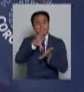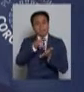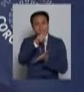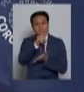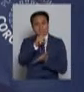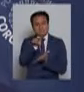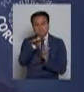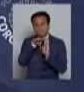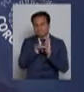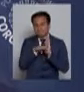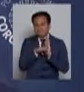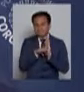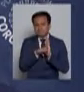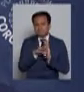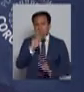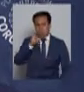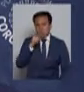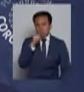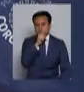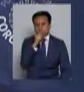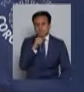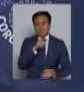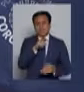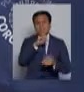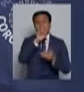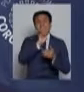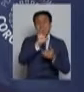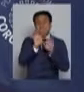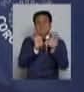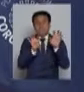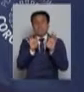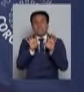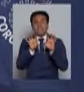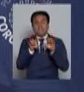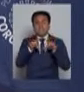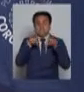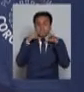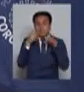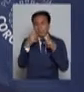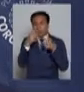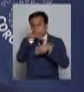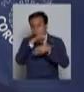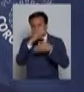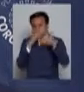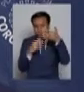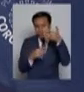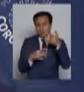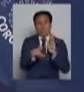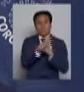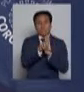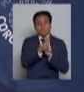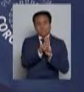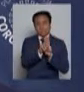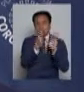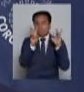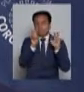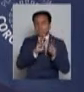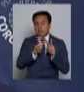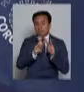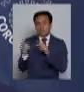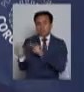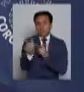tomado medidas bastante restrictivas para la exportación de insumos médicos, utilizando una ley que data